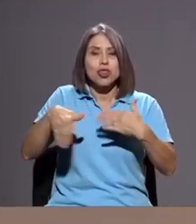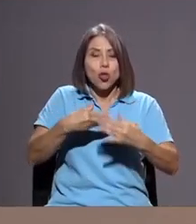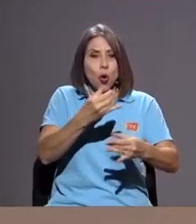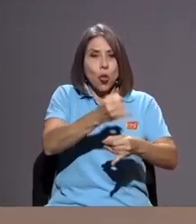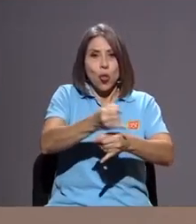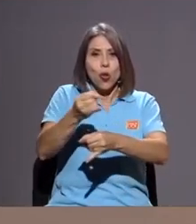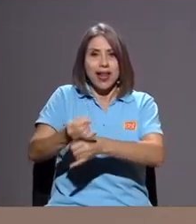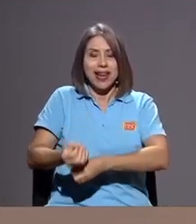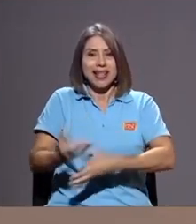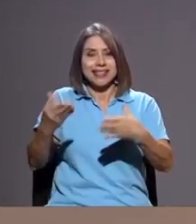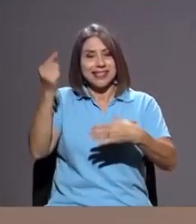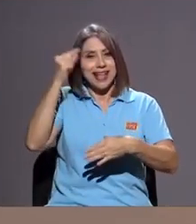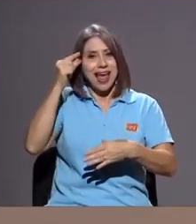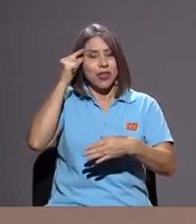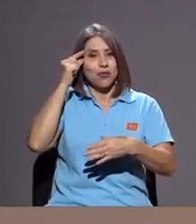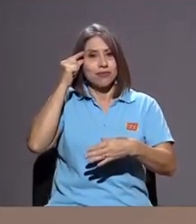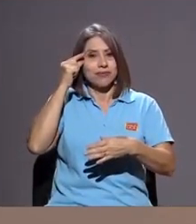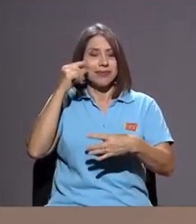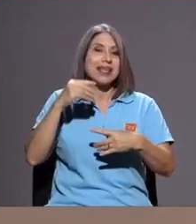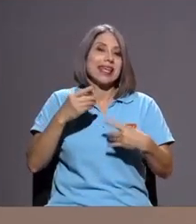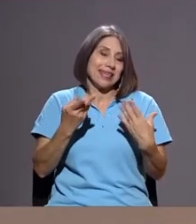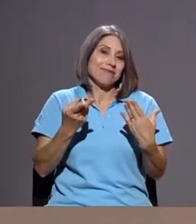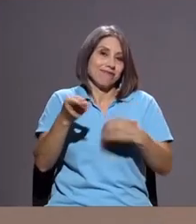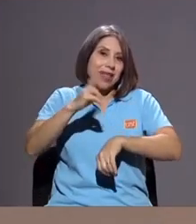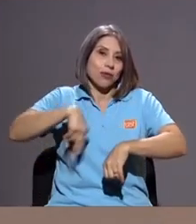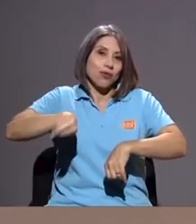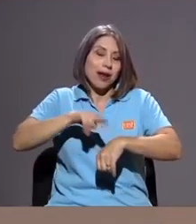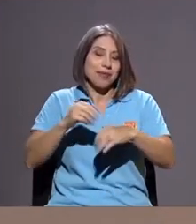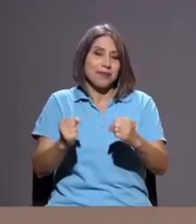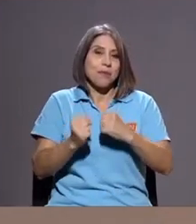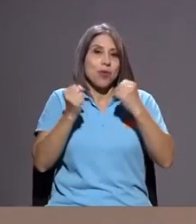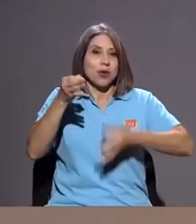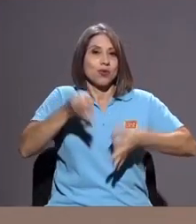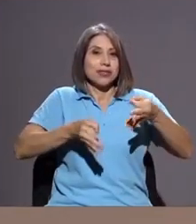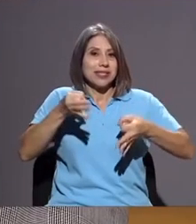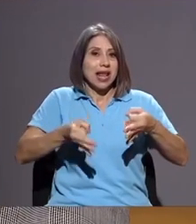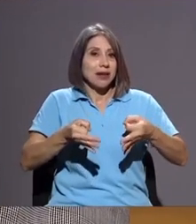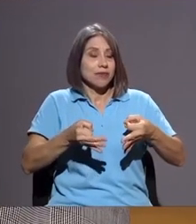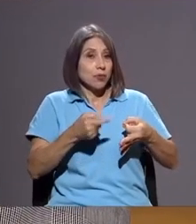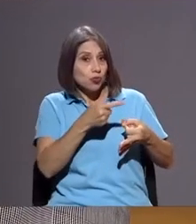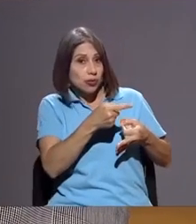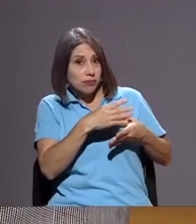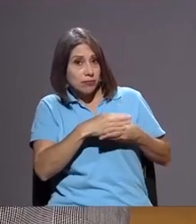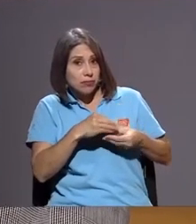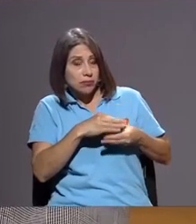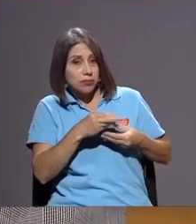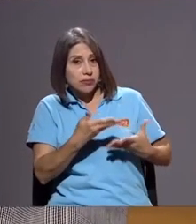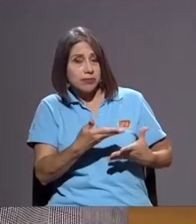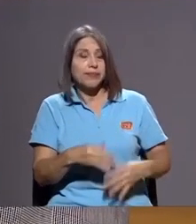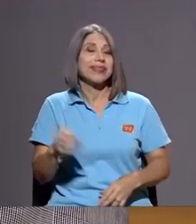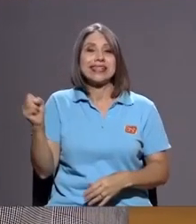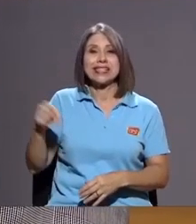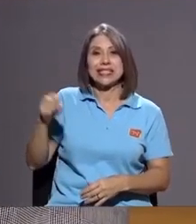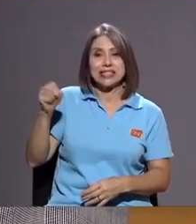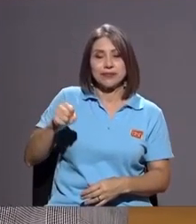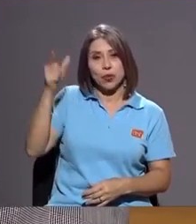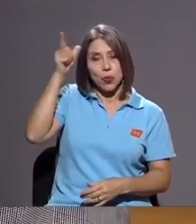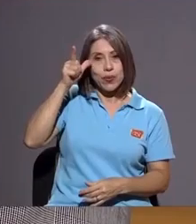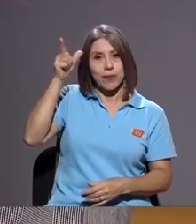y naturalmente para el Poder Judicial. ¿Hay algún comentario que usted quiera dar sobre eso? Sí, obviamente